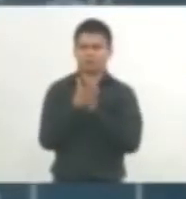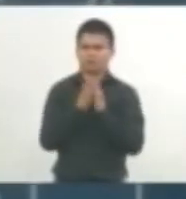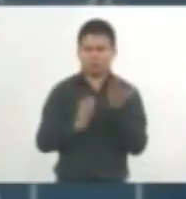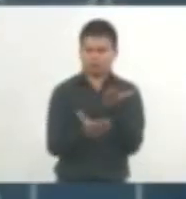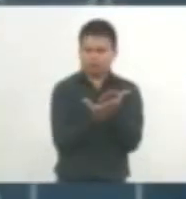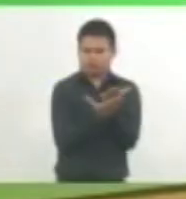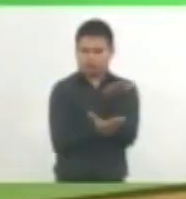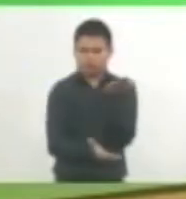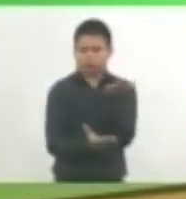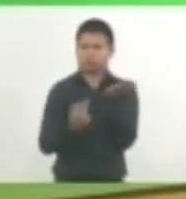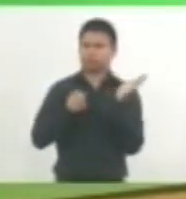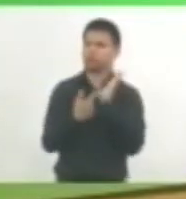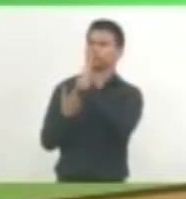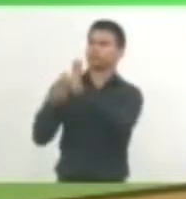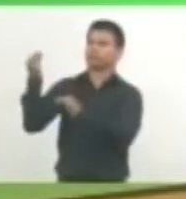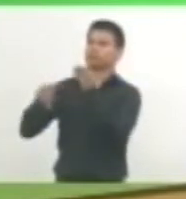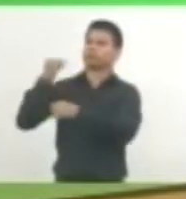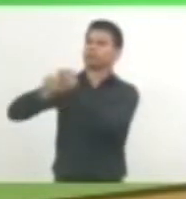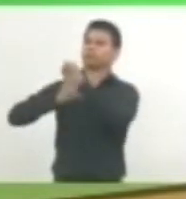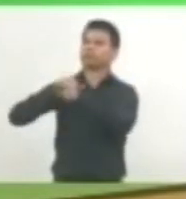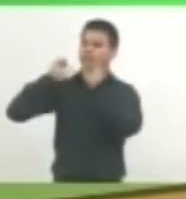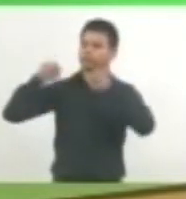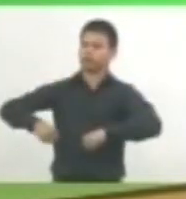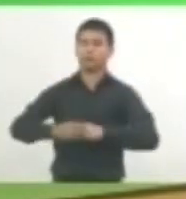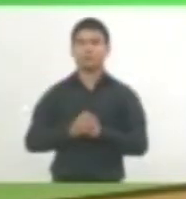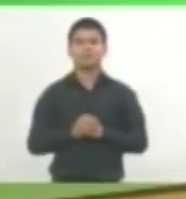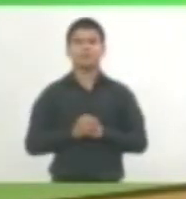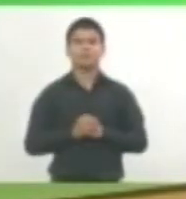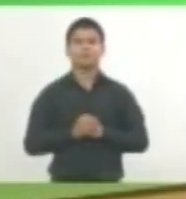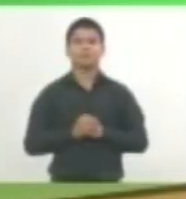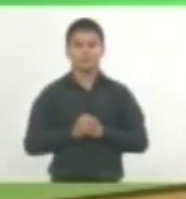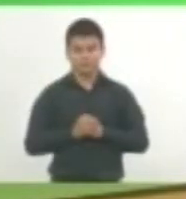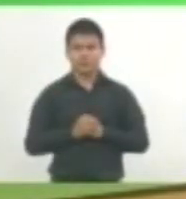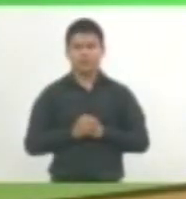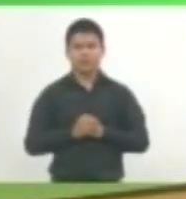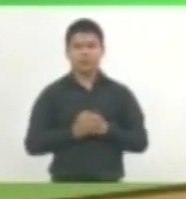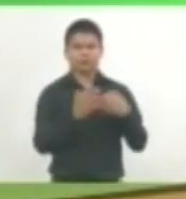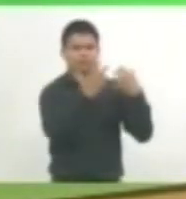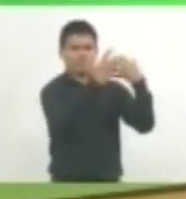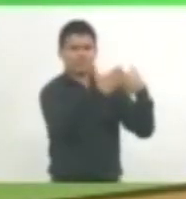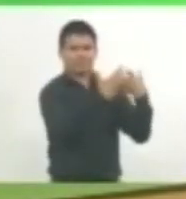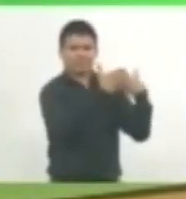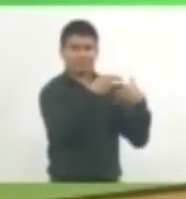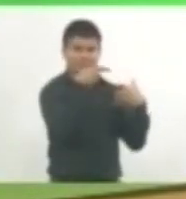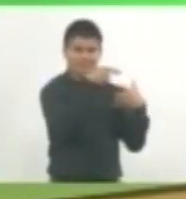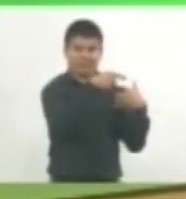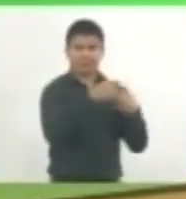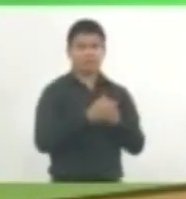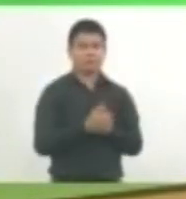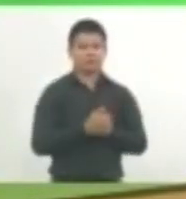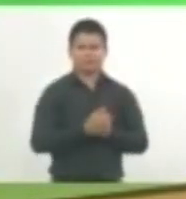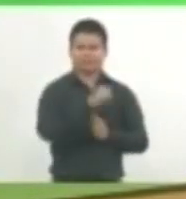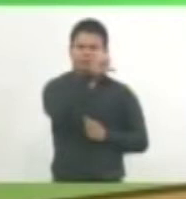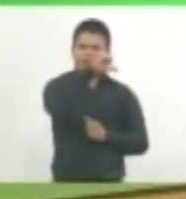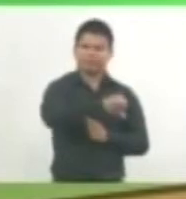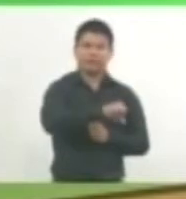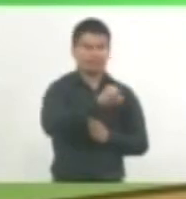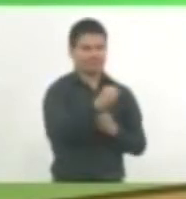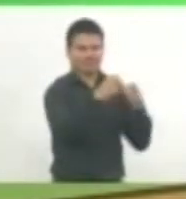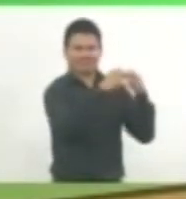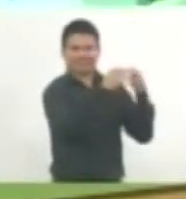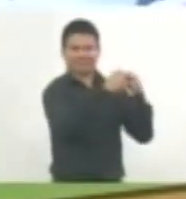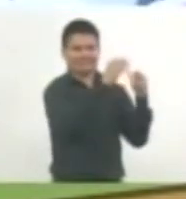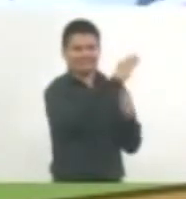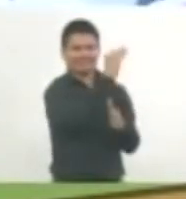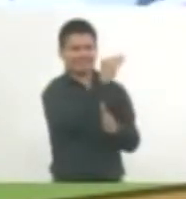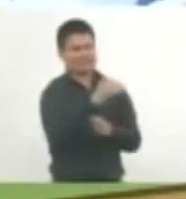internacionales. Y como una compañía insolvente y con graves problemas, calificó el superintendente de servicios públicos a Electricaribe y señaló